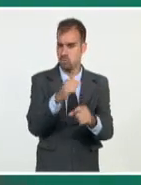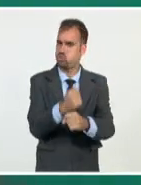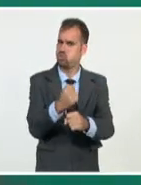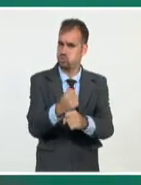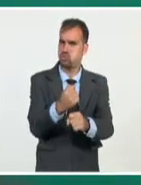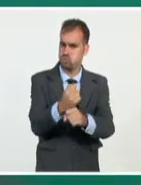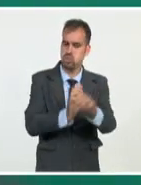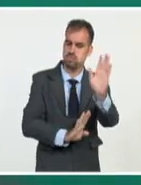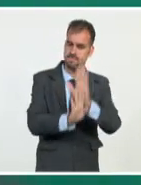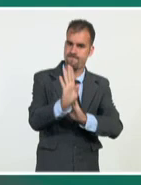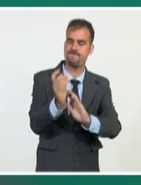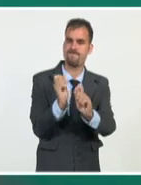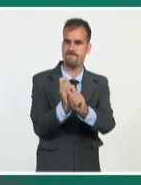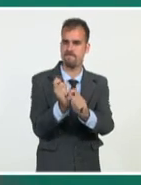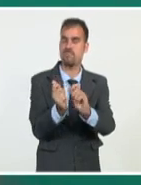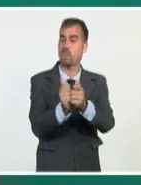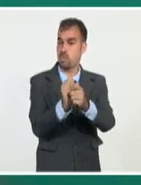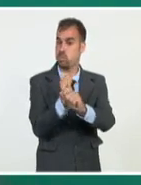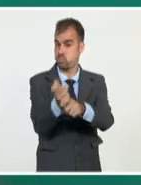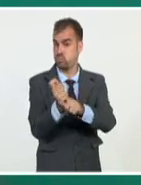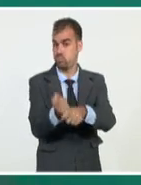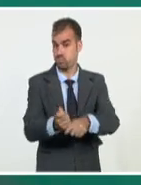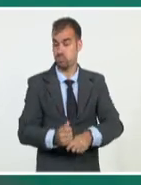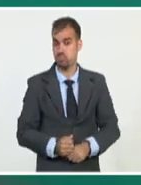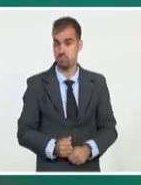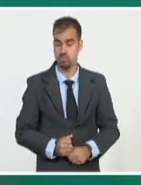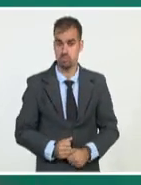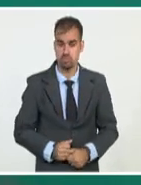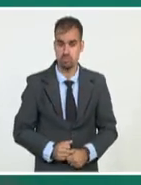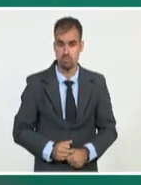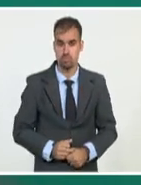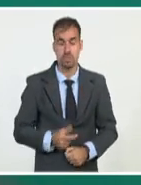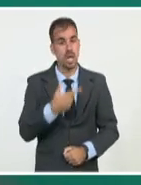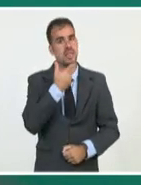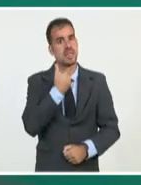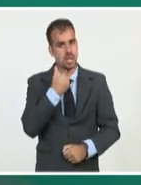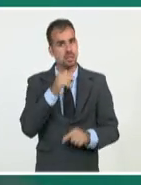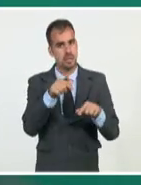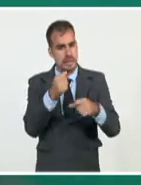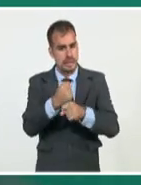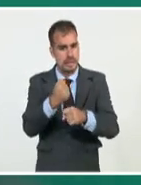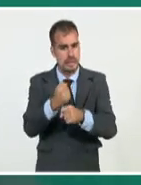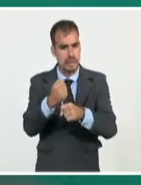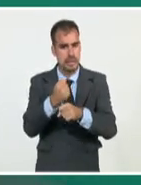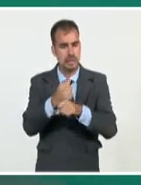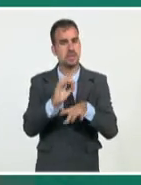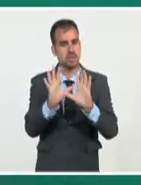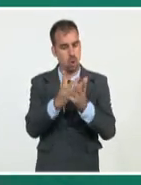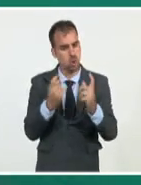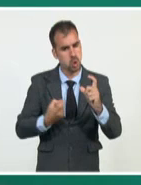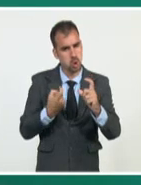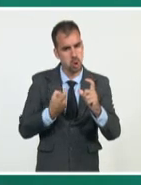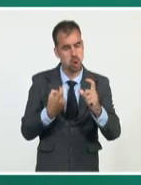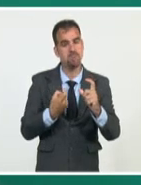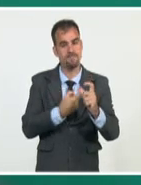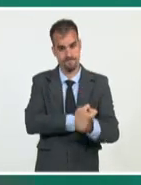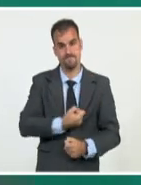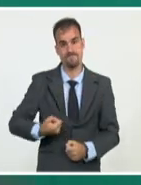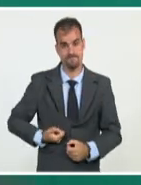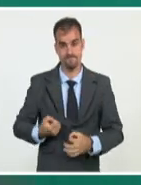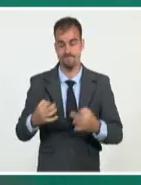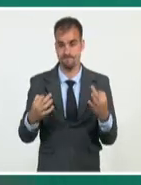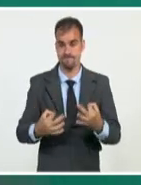deseo de que el béisbol fuera adelante, con muchas ideas, con mucho sacrificio, y